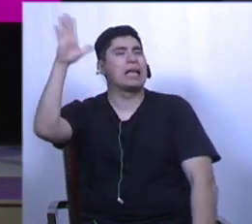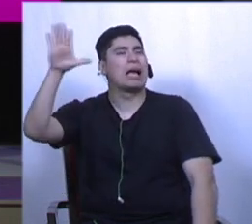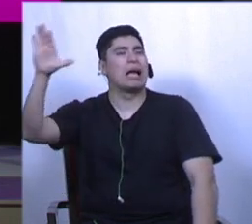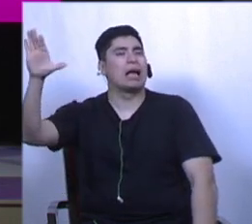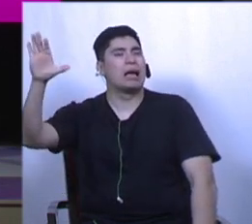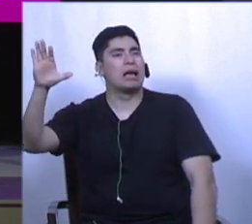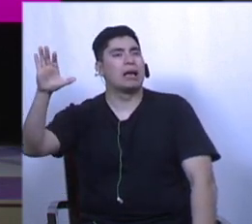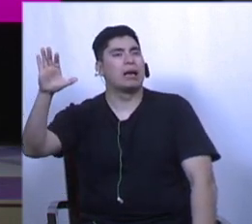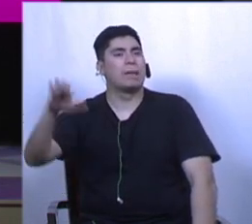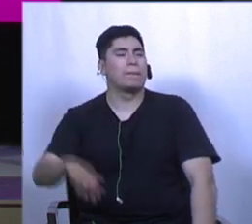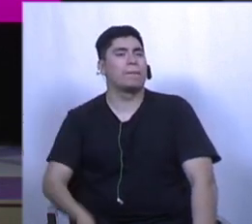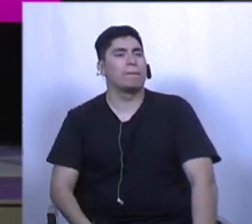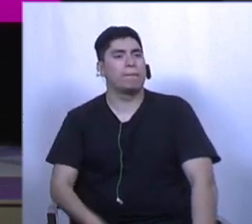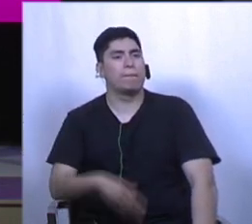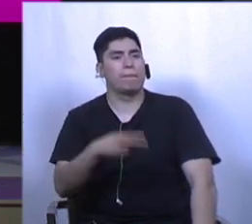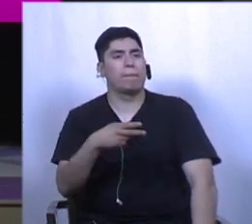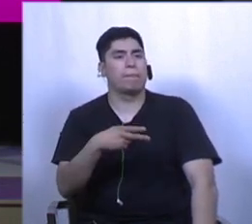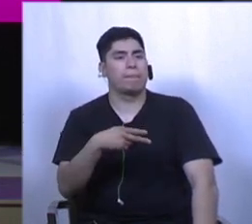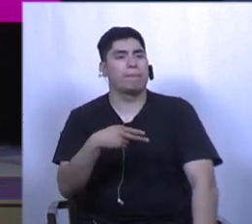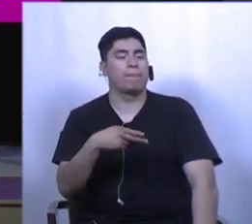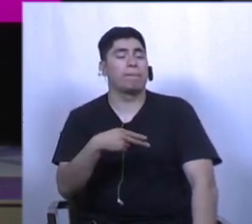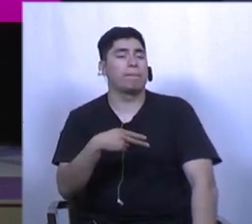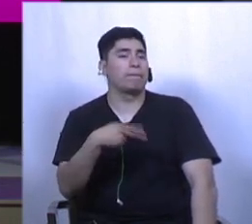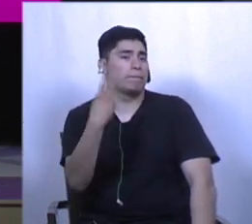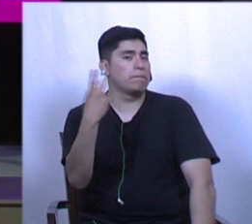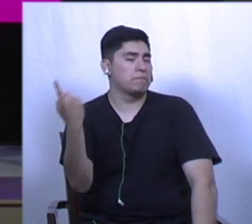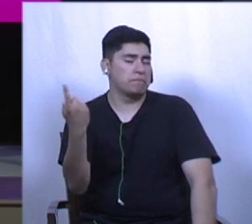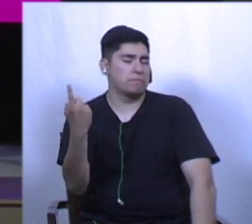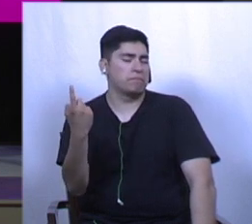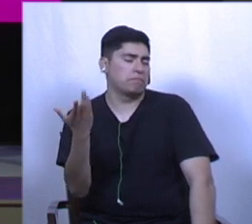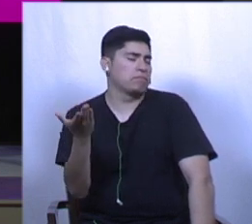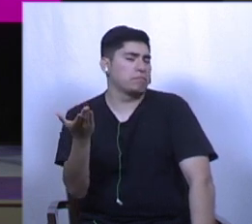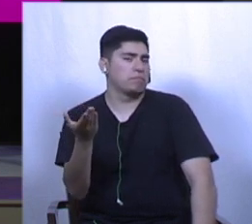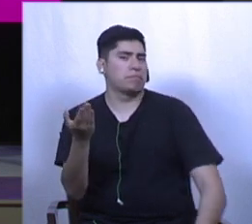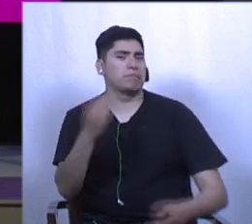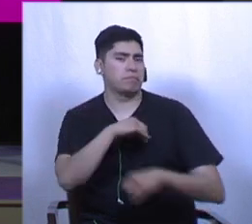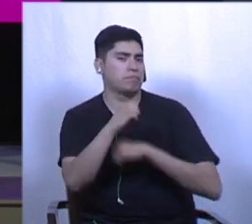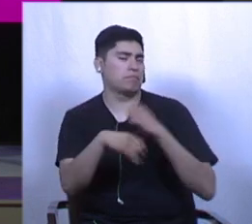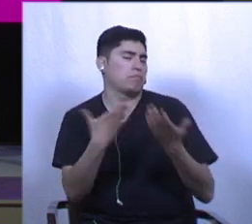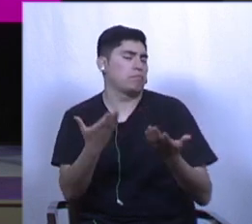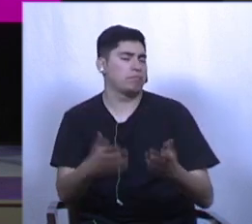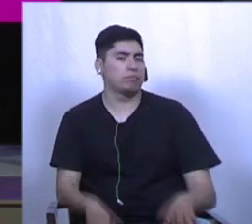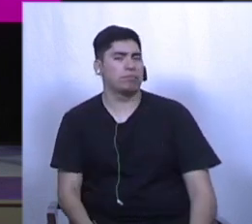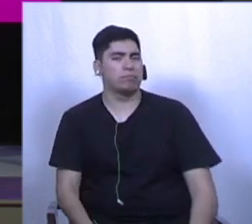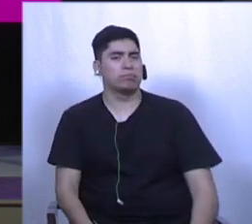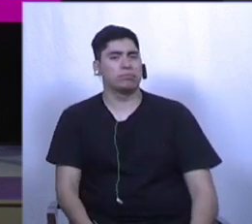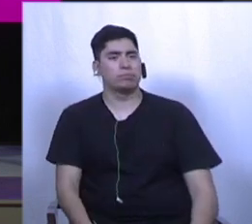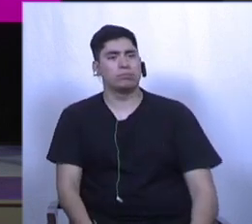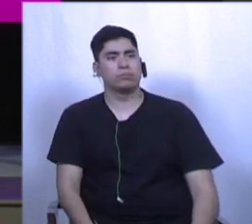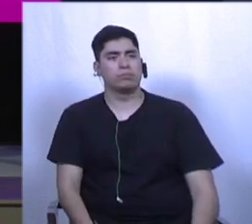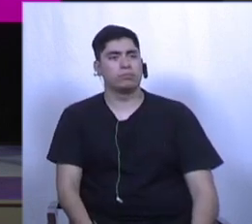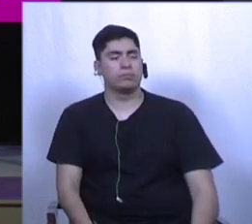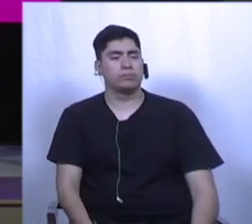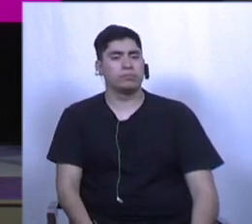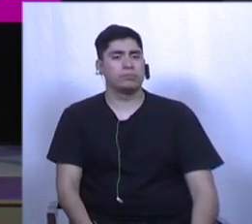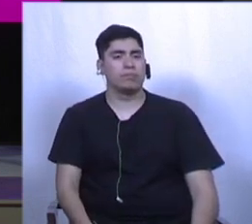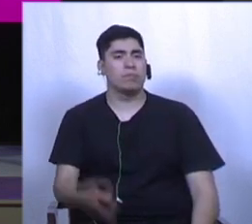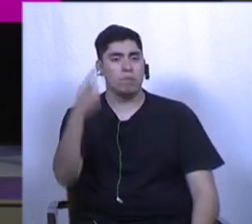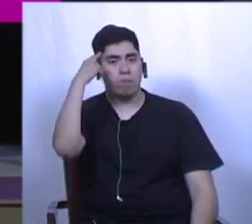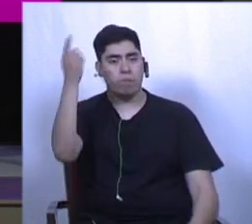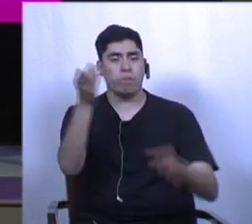siglo XX, ¿quién puede pensar que ahora somos microbios? Sino que estamos pensando que tenemos